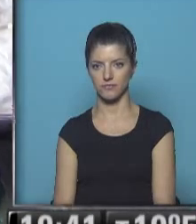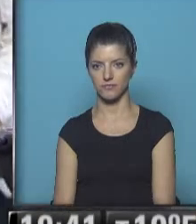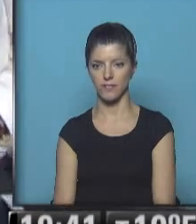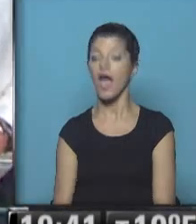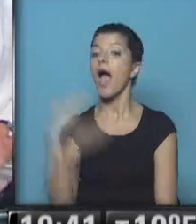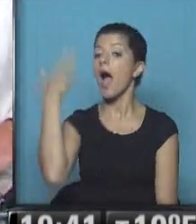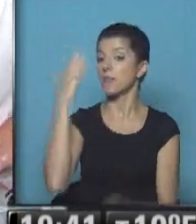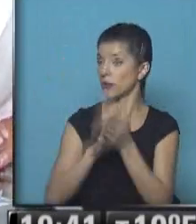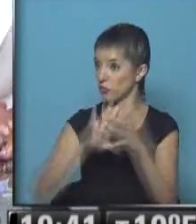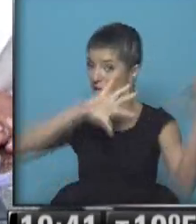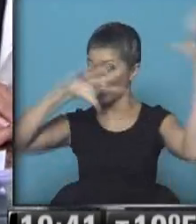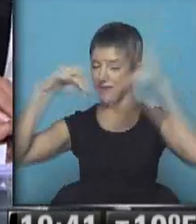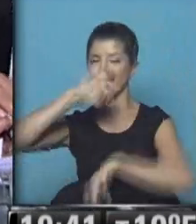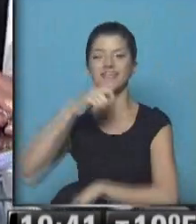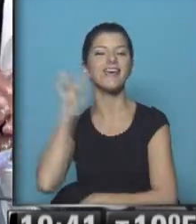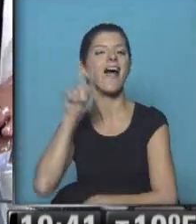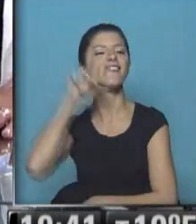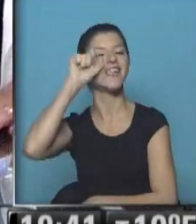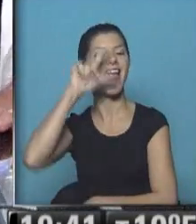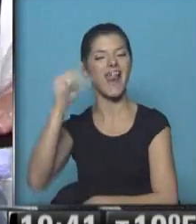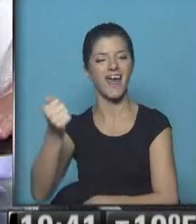¿Hablamos del tiempo? Claro, con Gabriel Andrietti. Gaby.